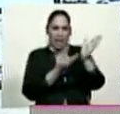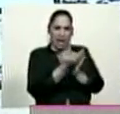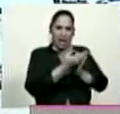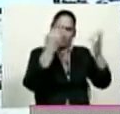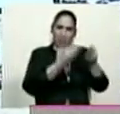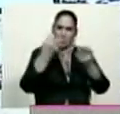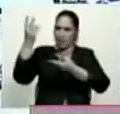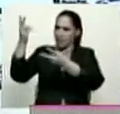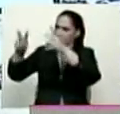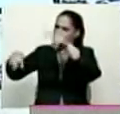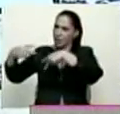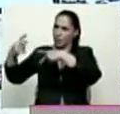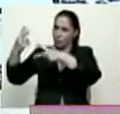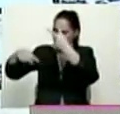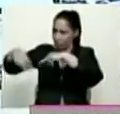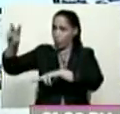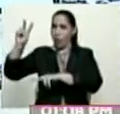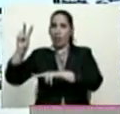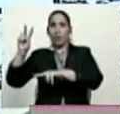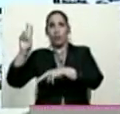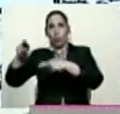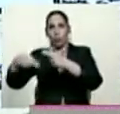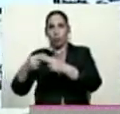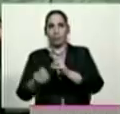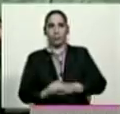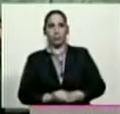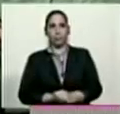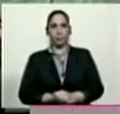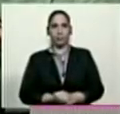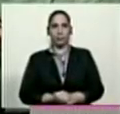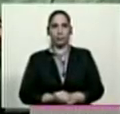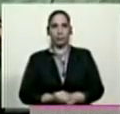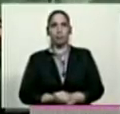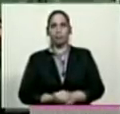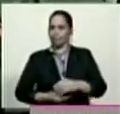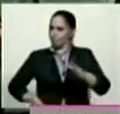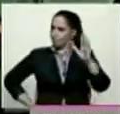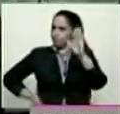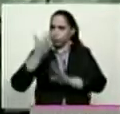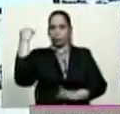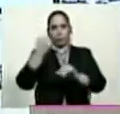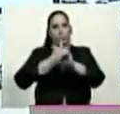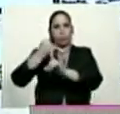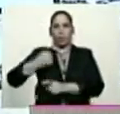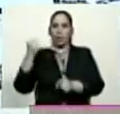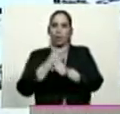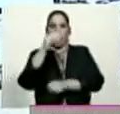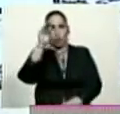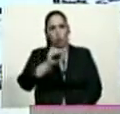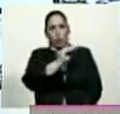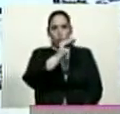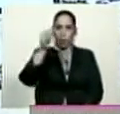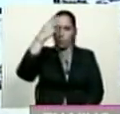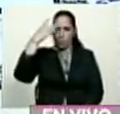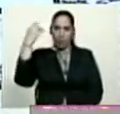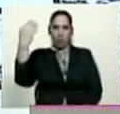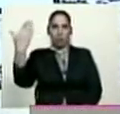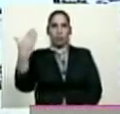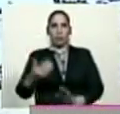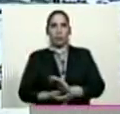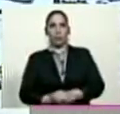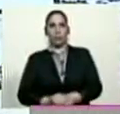siempre! ¡Traidores nunca! Bueno, a la carga, a la batalla, al trabajo, que Dios los bendiga, los proteja.